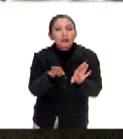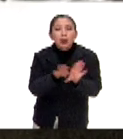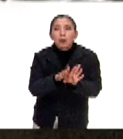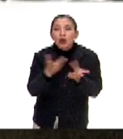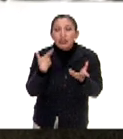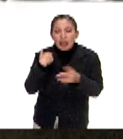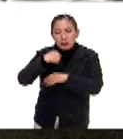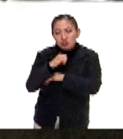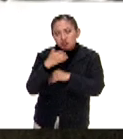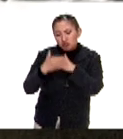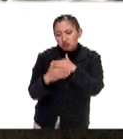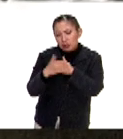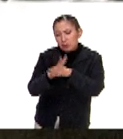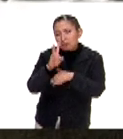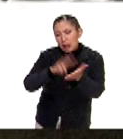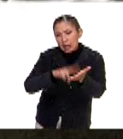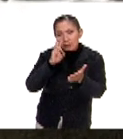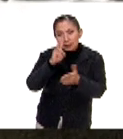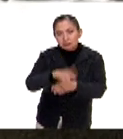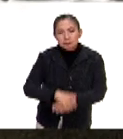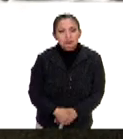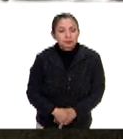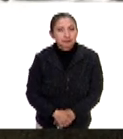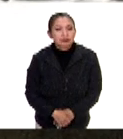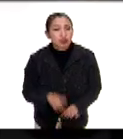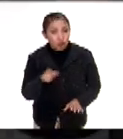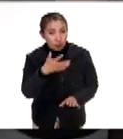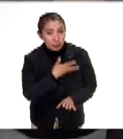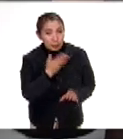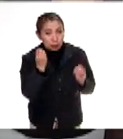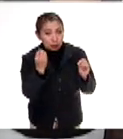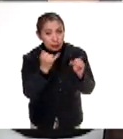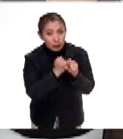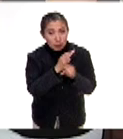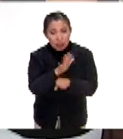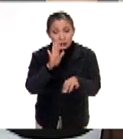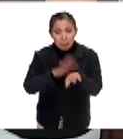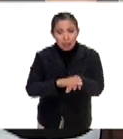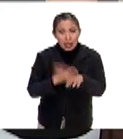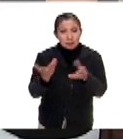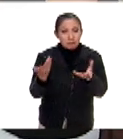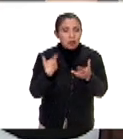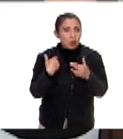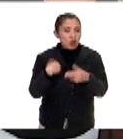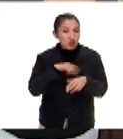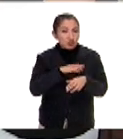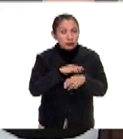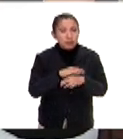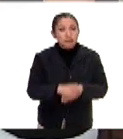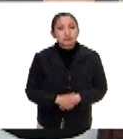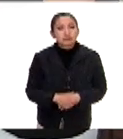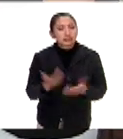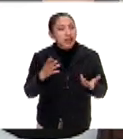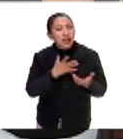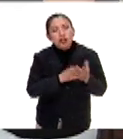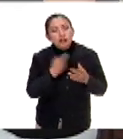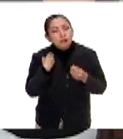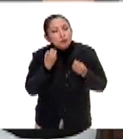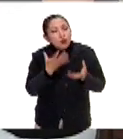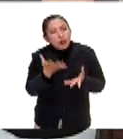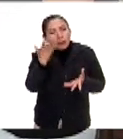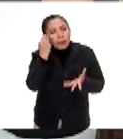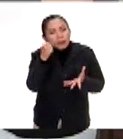de gabinete. Entonces, sí creo que vale la pena verlas. Bueno, tú tienes mucha información, más que el común de nosotros. ¿Qué cosas te aportó,